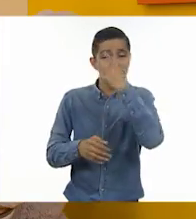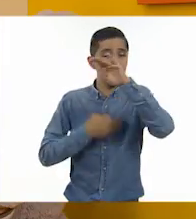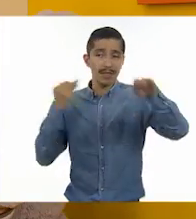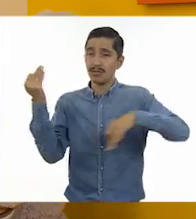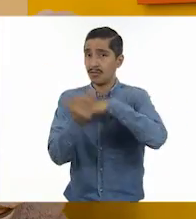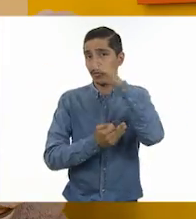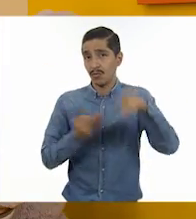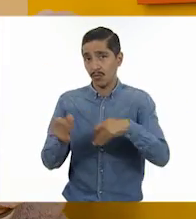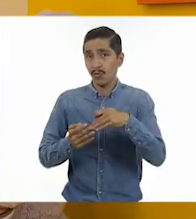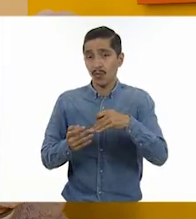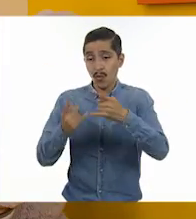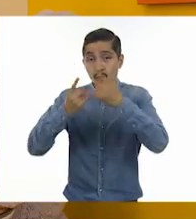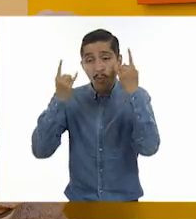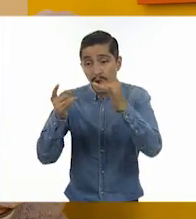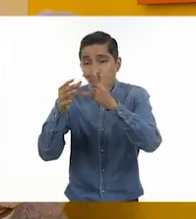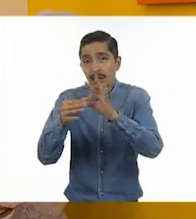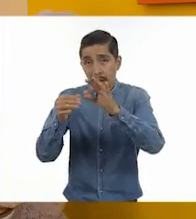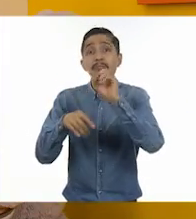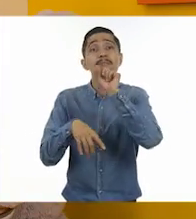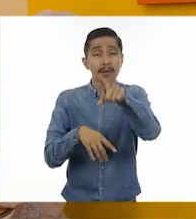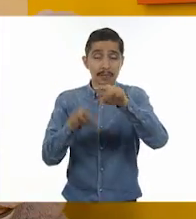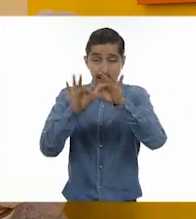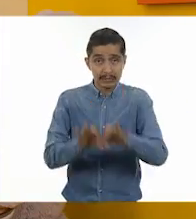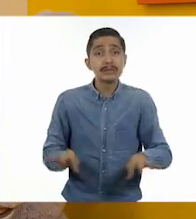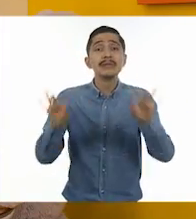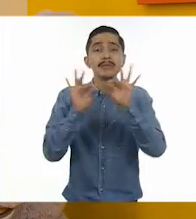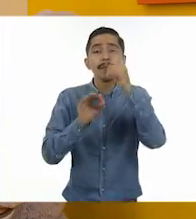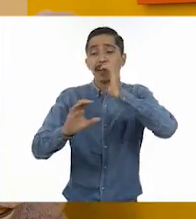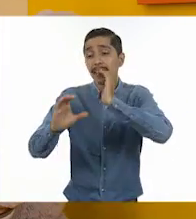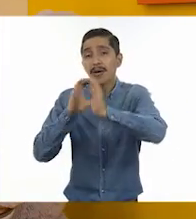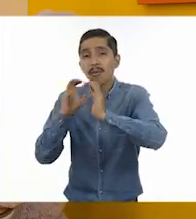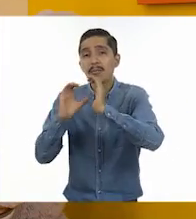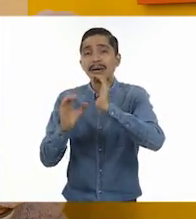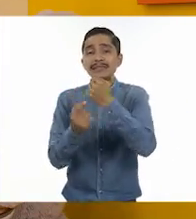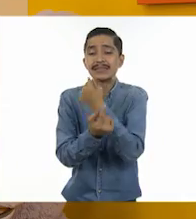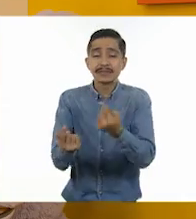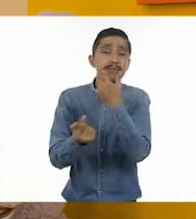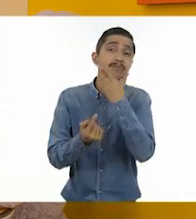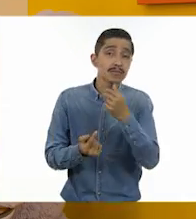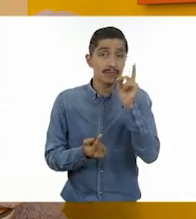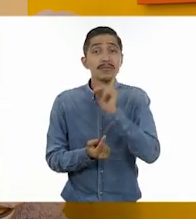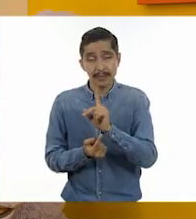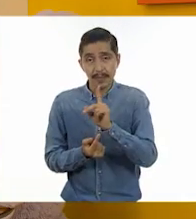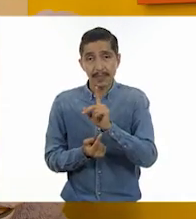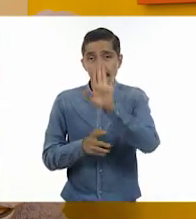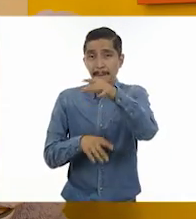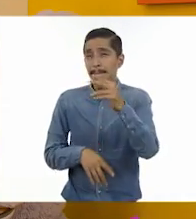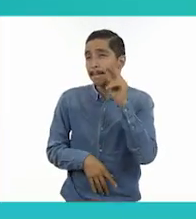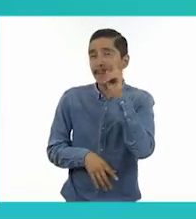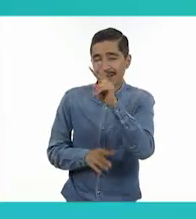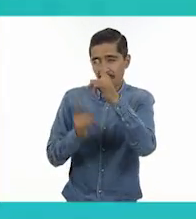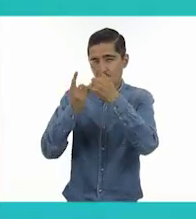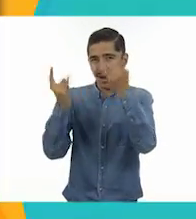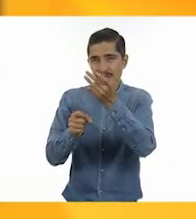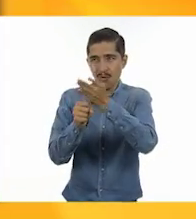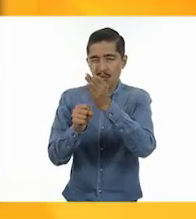todos. Los cuentos también son muy importantes para la comunicación con niñas y niños. Vamos a ver el cuento de